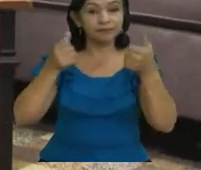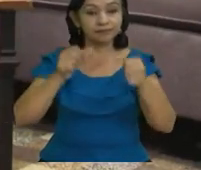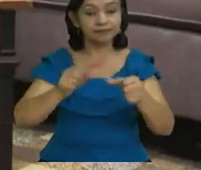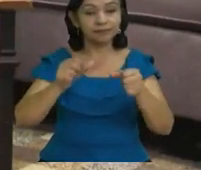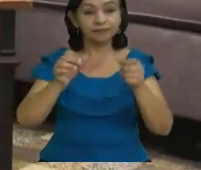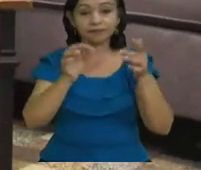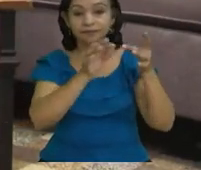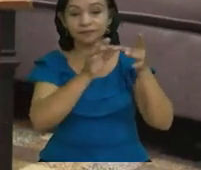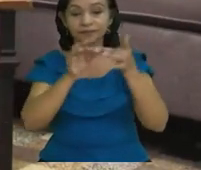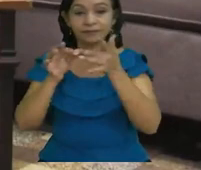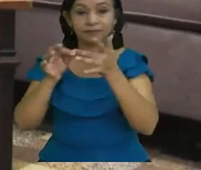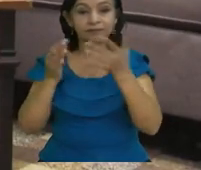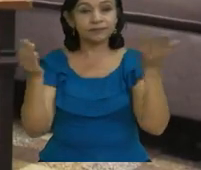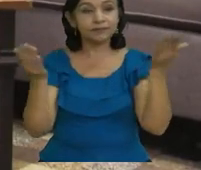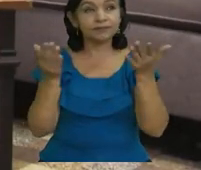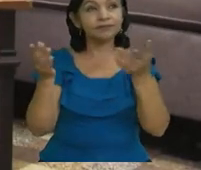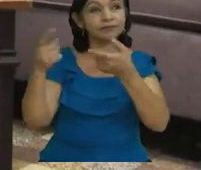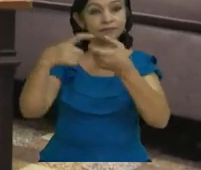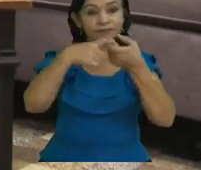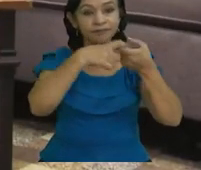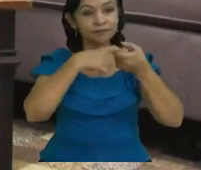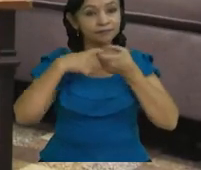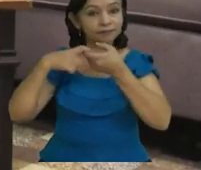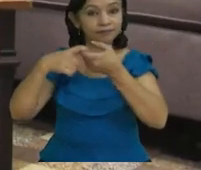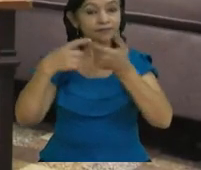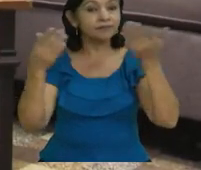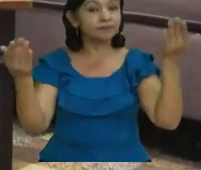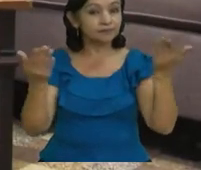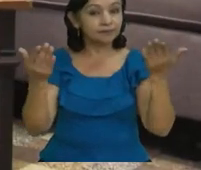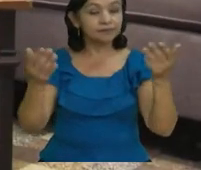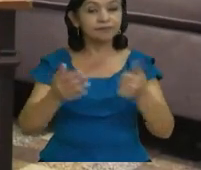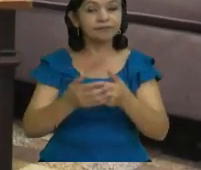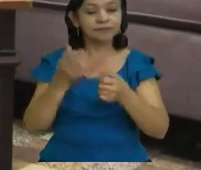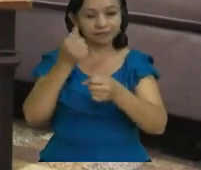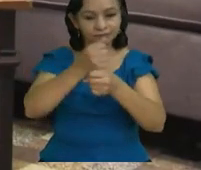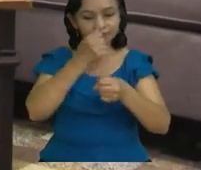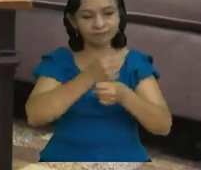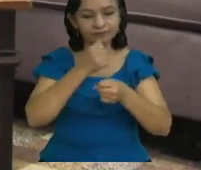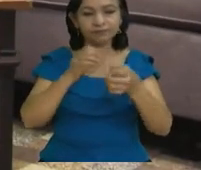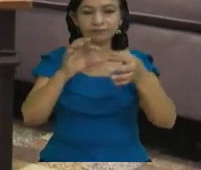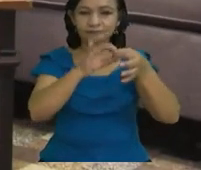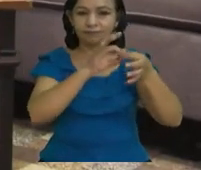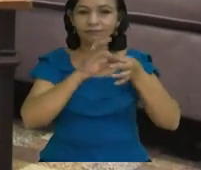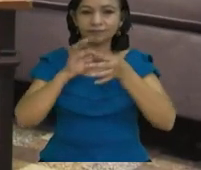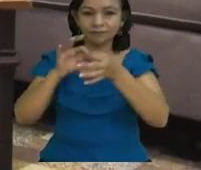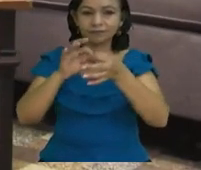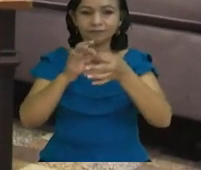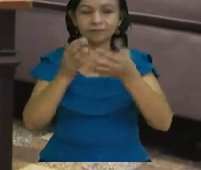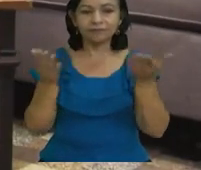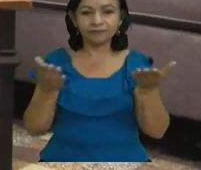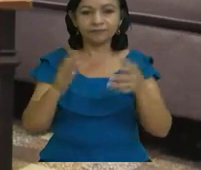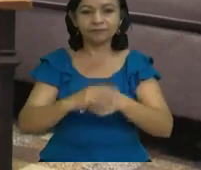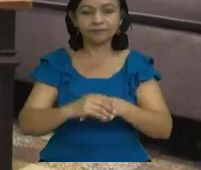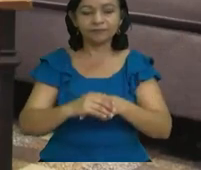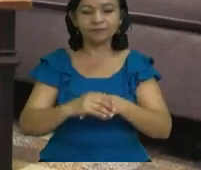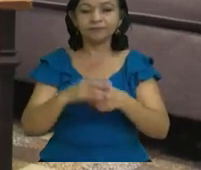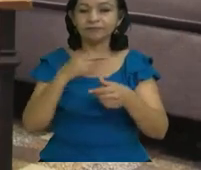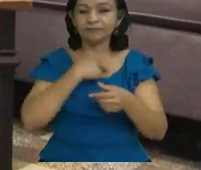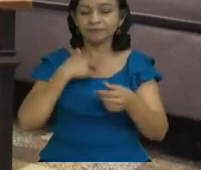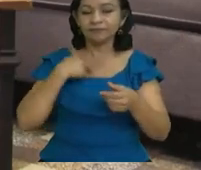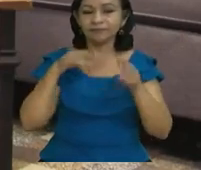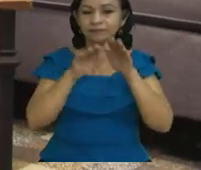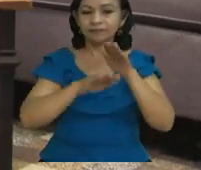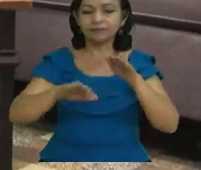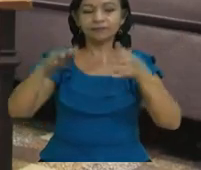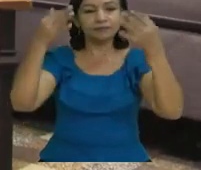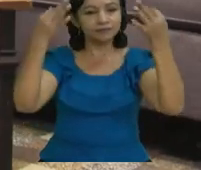líneas específicas, coordinadas y también trabajo acumulado, 13 años de trabajo acumulado y que se traduce en más